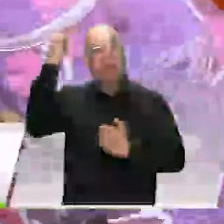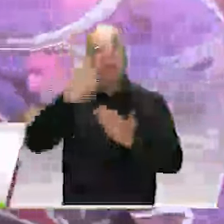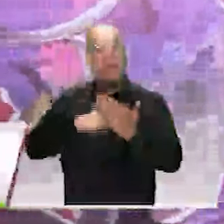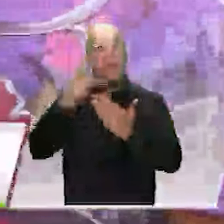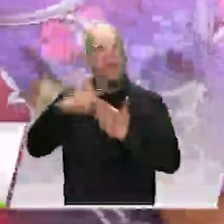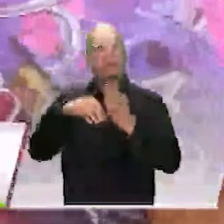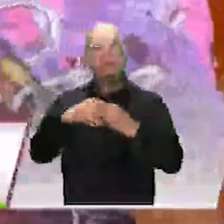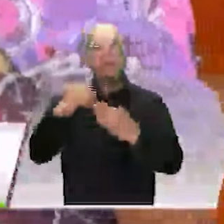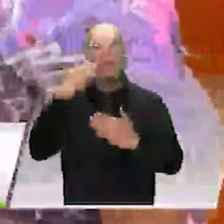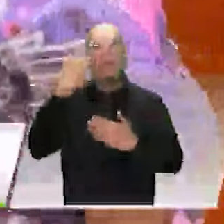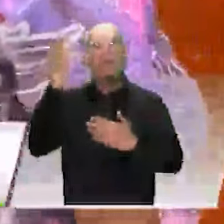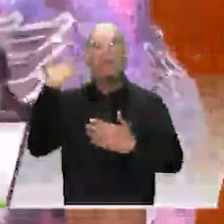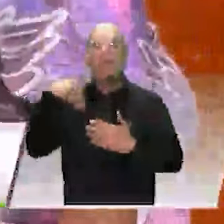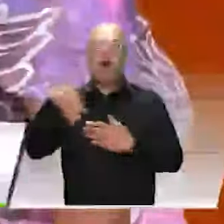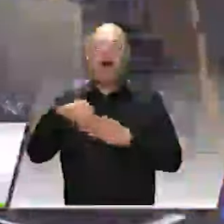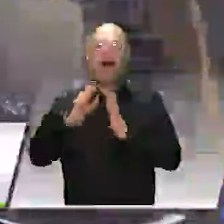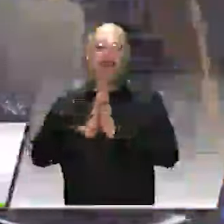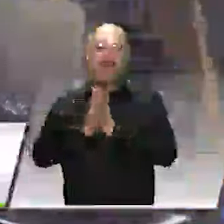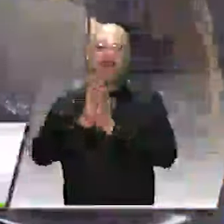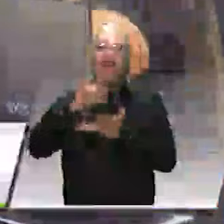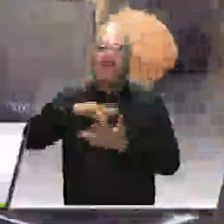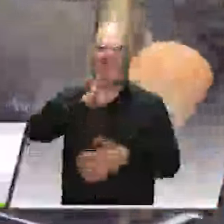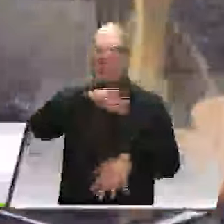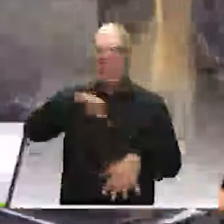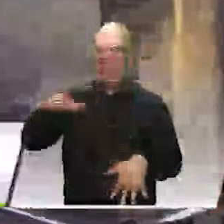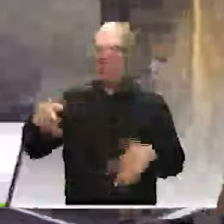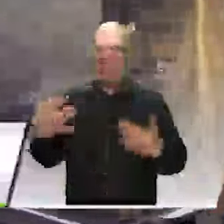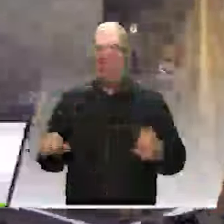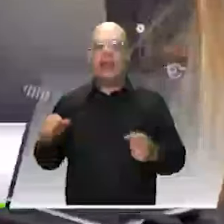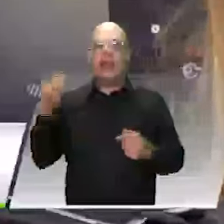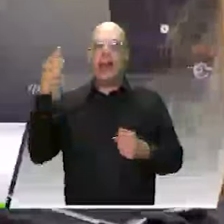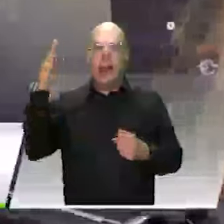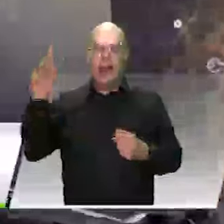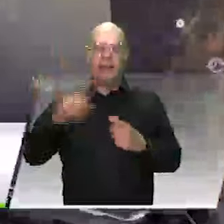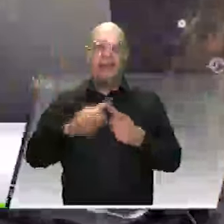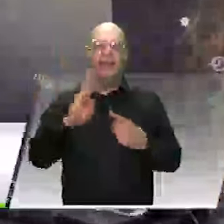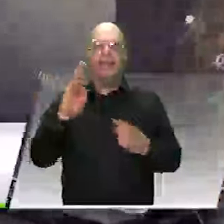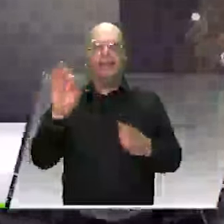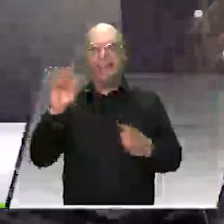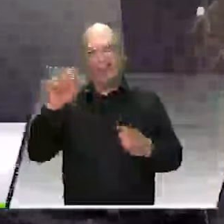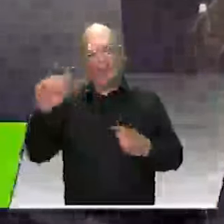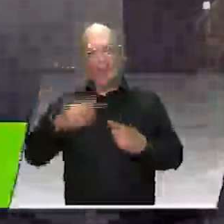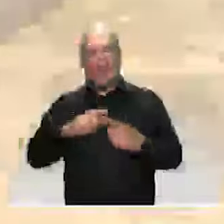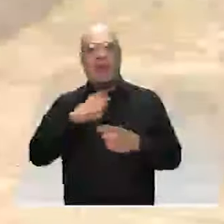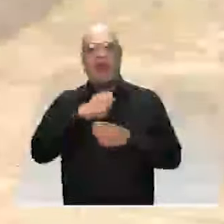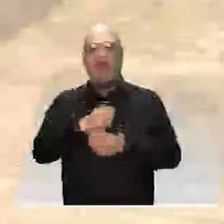del año pasado a Antioquia y ya cuenta con sedes en Andes, Betania, Ciudad Bolívar y Salgar.